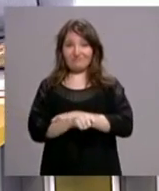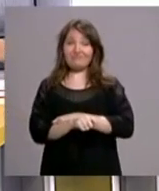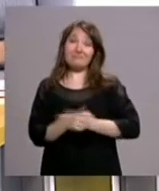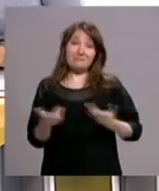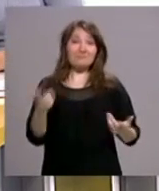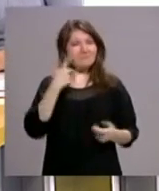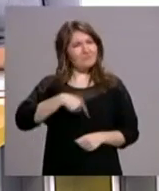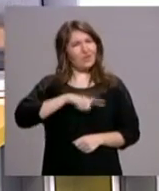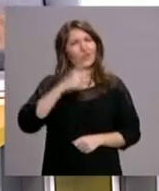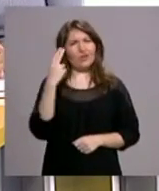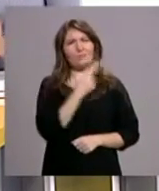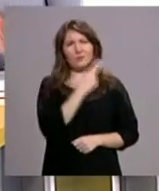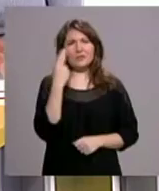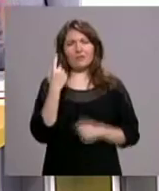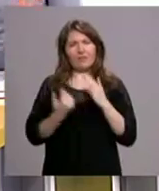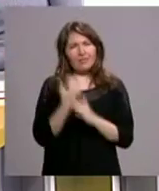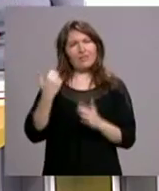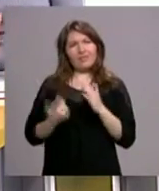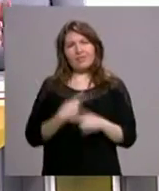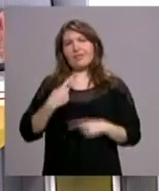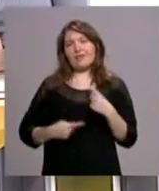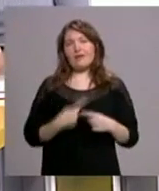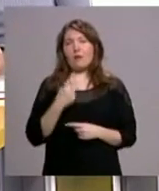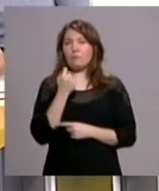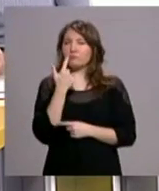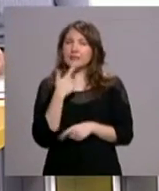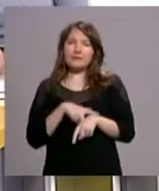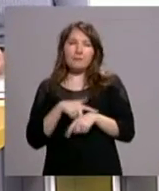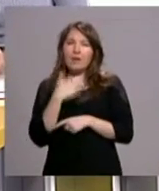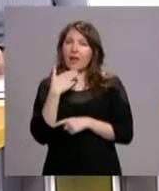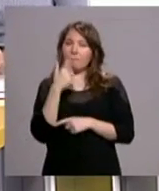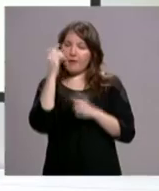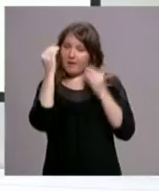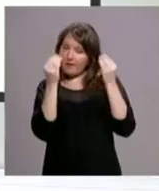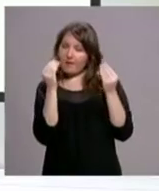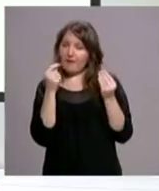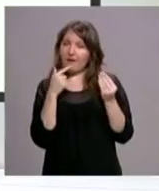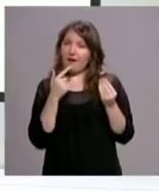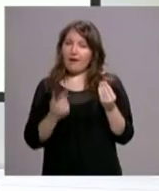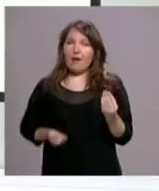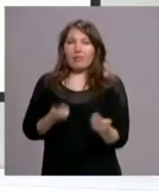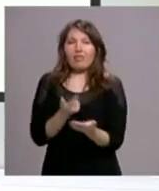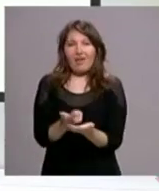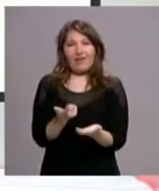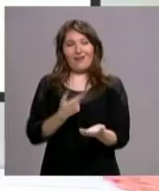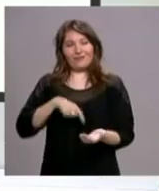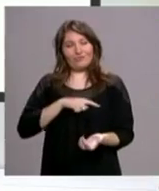a comprometernos, ¿no?, a que cada día dediquemos un poquito de tiempo pues, a recordar, poner nuestro granito de arena. A poner nuestro granito de